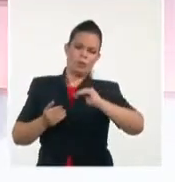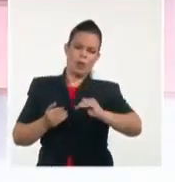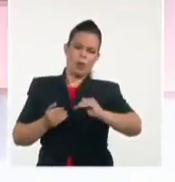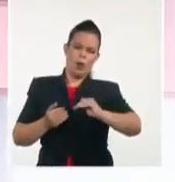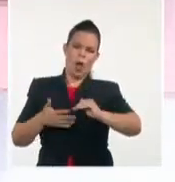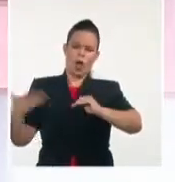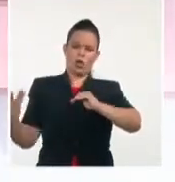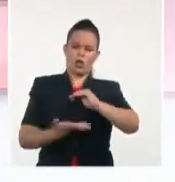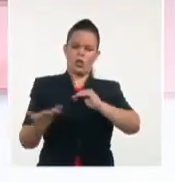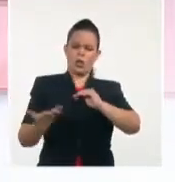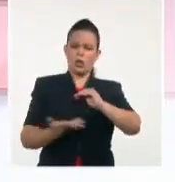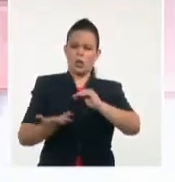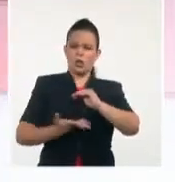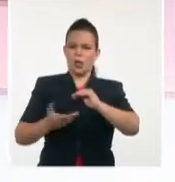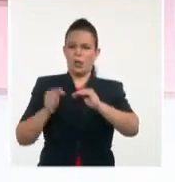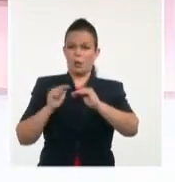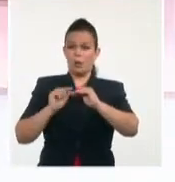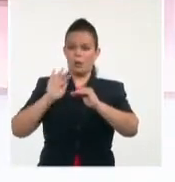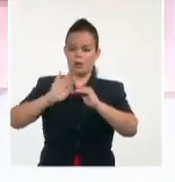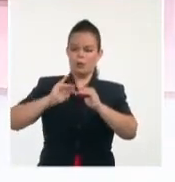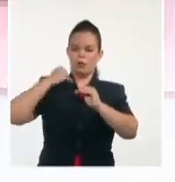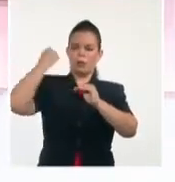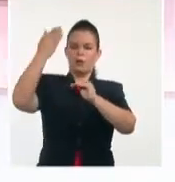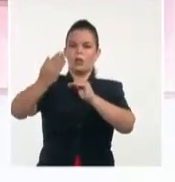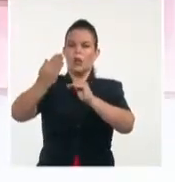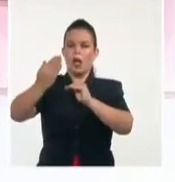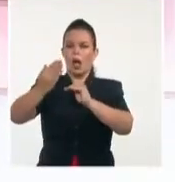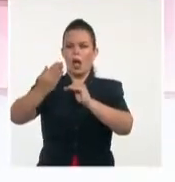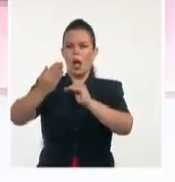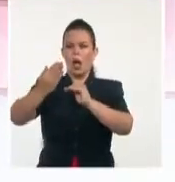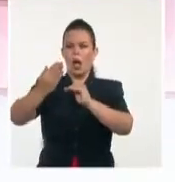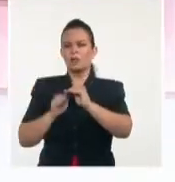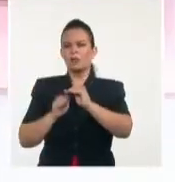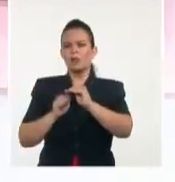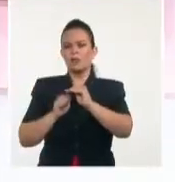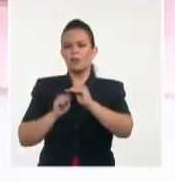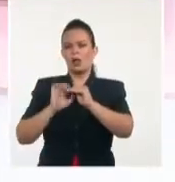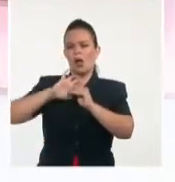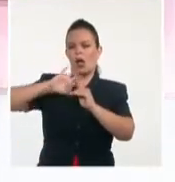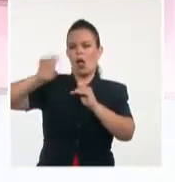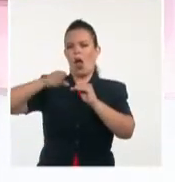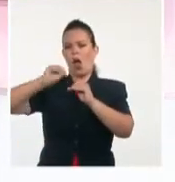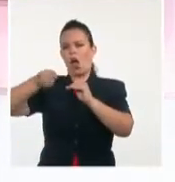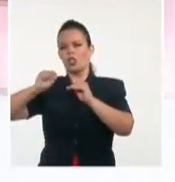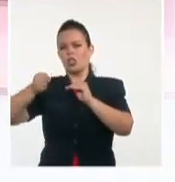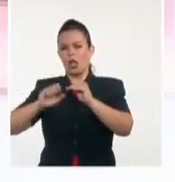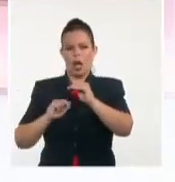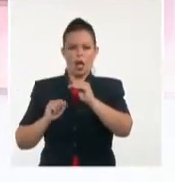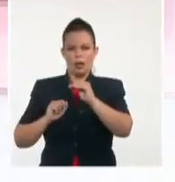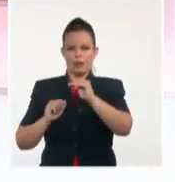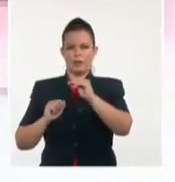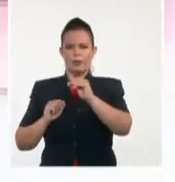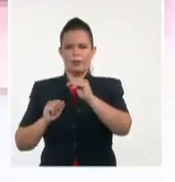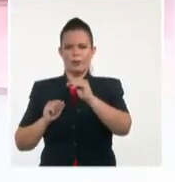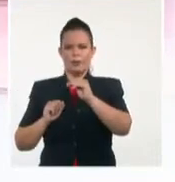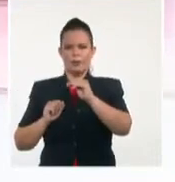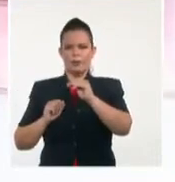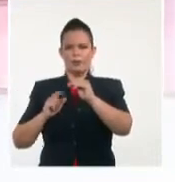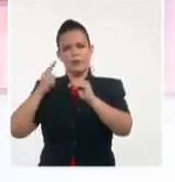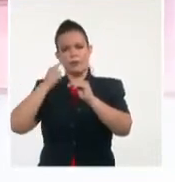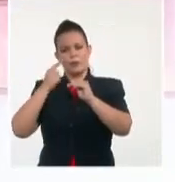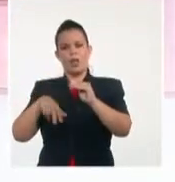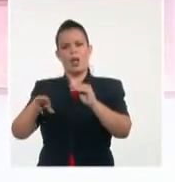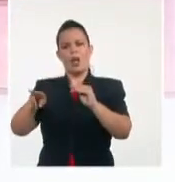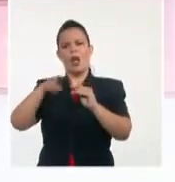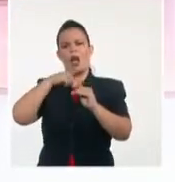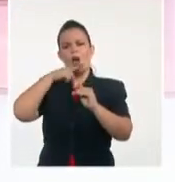altos, se queda la circulación atrás. El ciclón tropical, que coge aire cálido y húmedo y lo